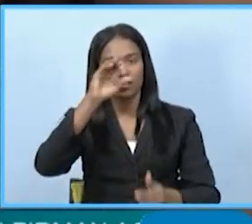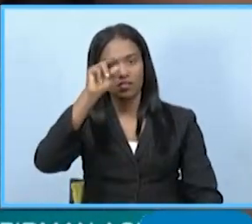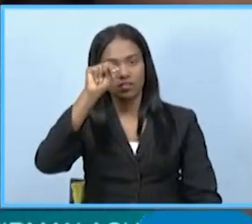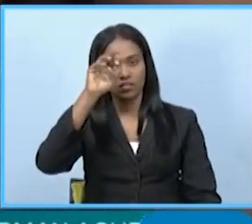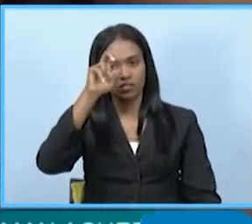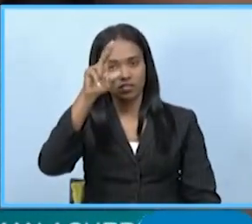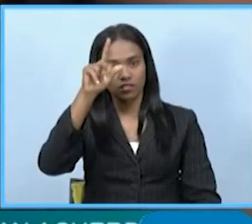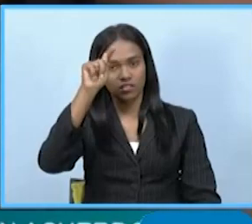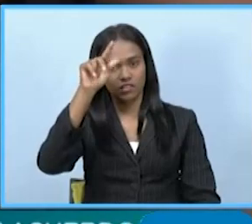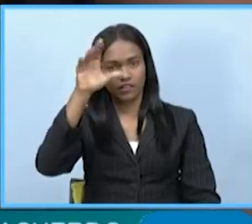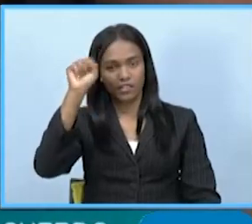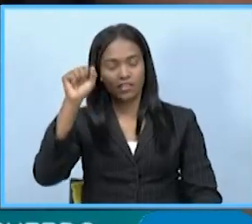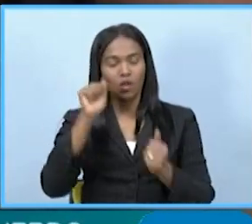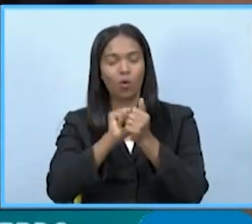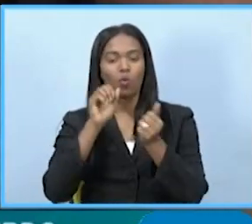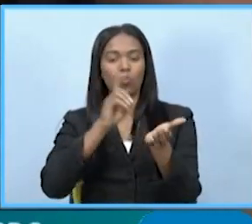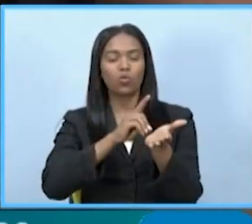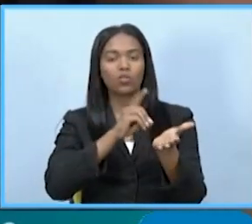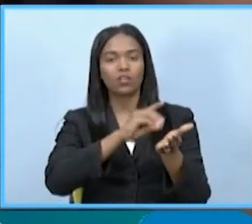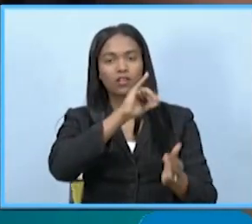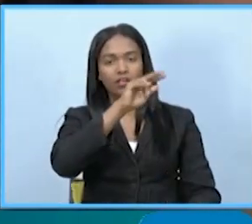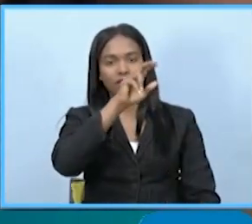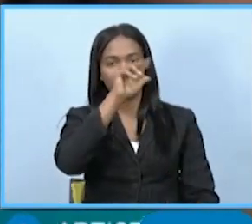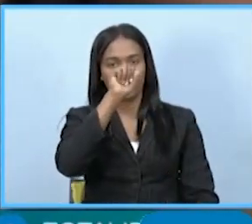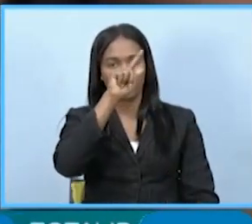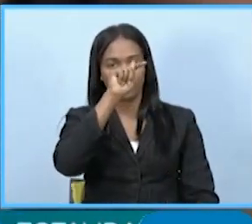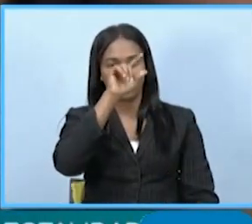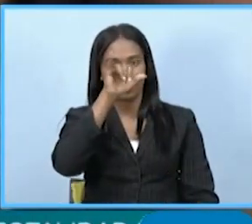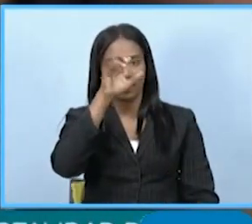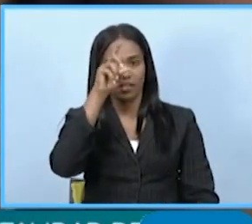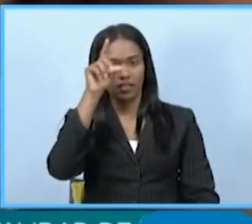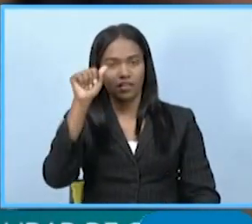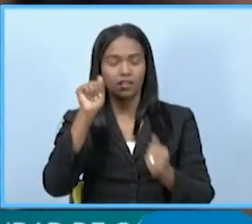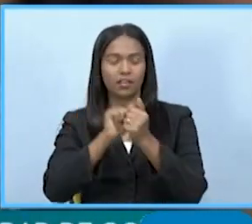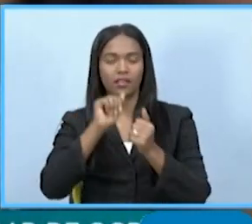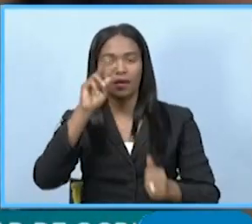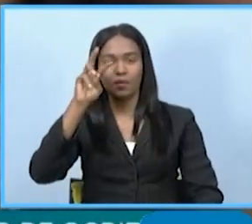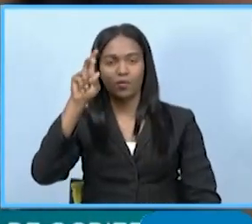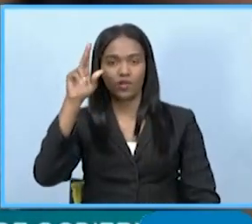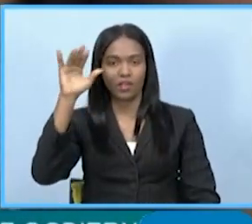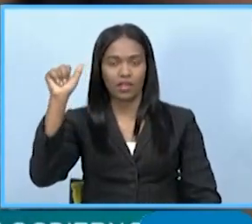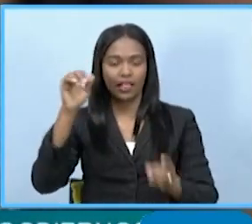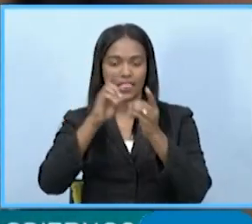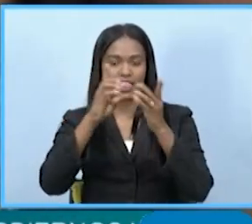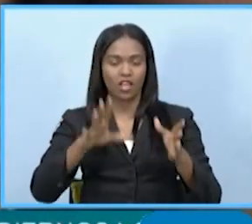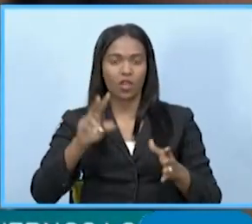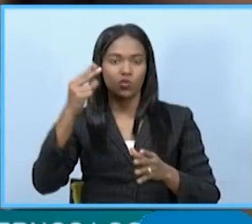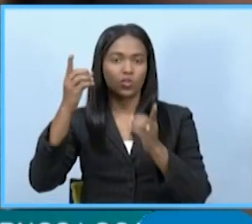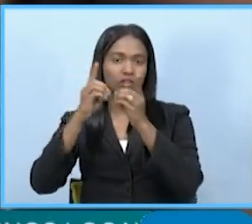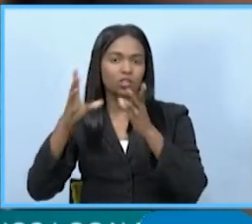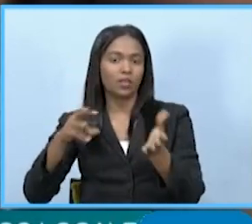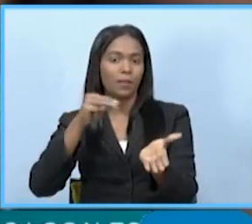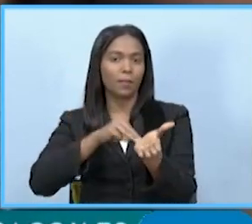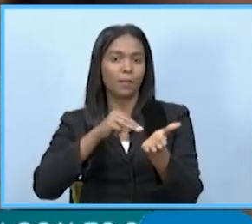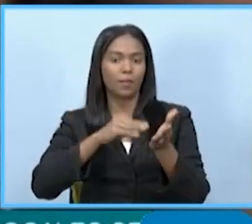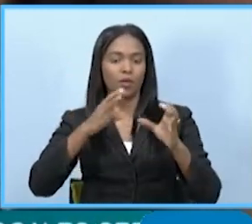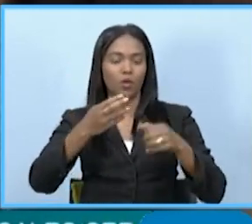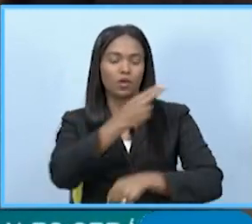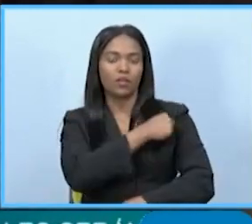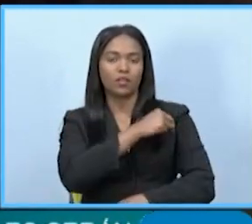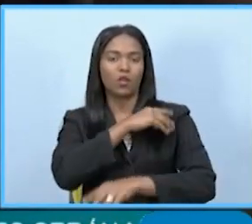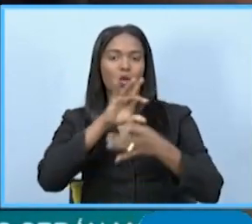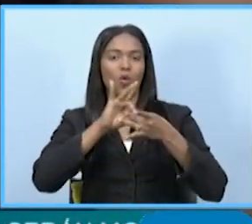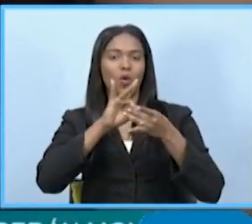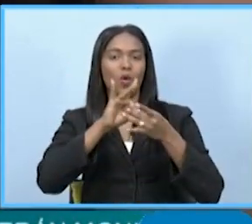Taveras, conjuntamente con las doctoras Javiela Tejada y Verónica Lockward, directora y subdirectora médico de la Clínica Unión Médica